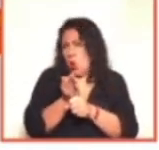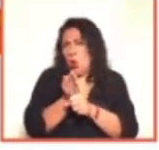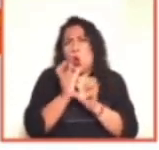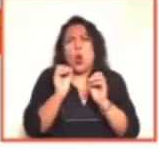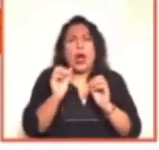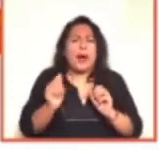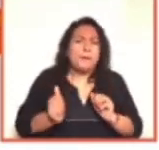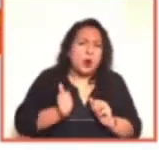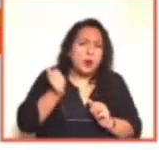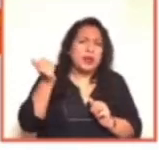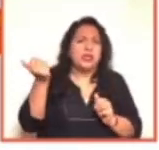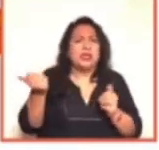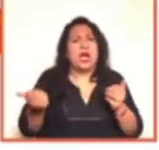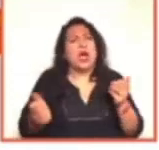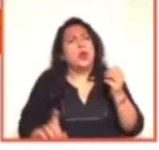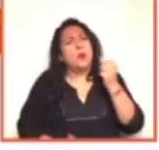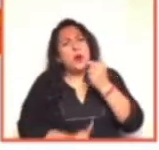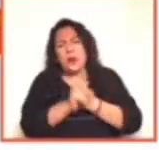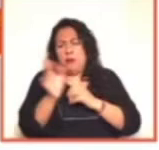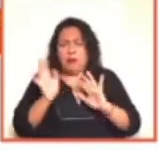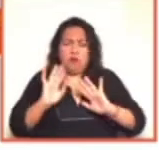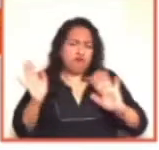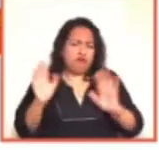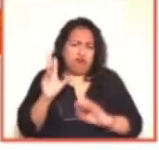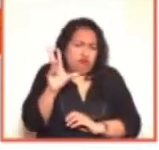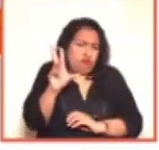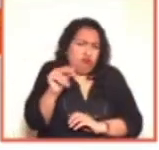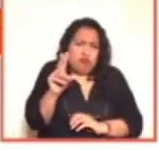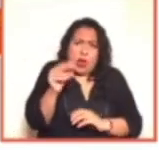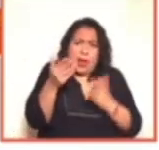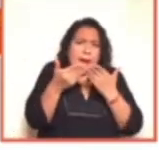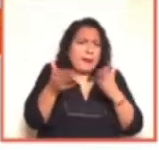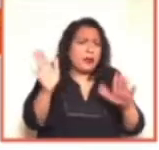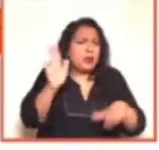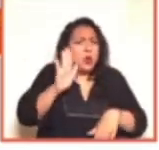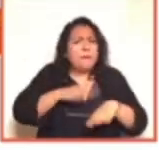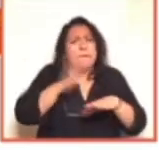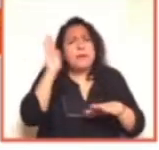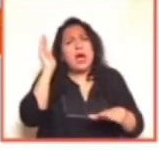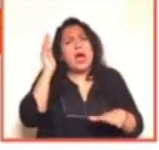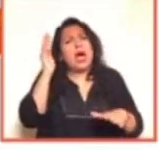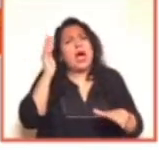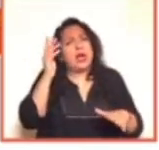de la situación, ni mucho menos, sino simplemente estamos abriendo más canales para Dharma.